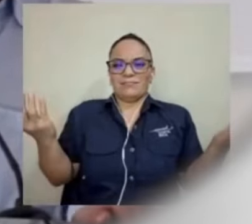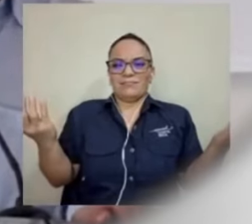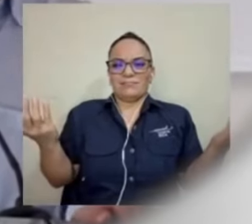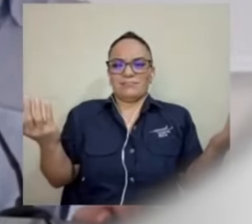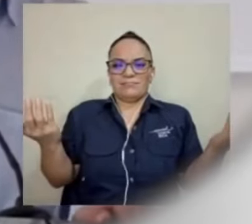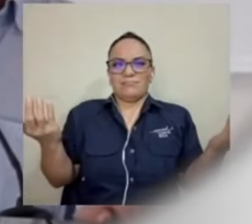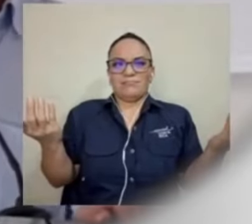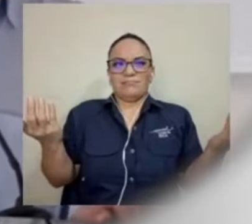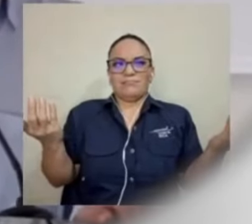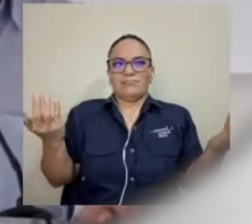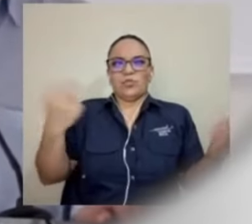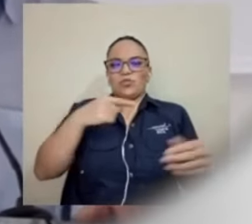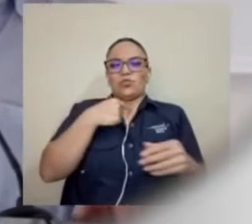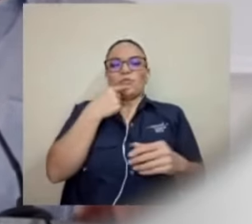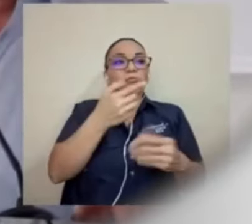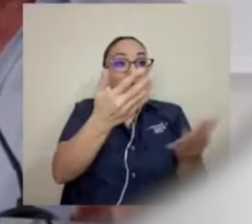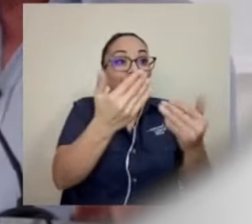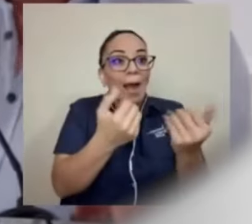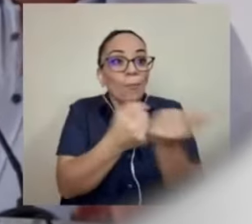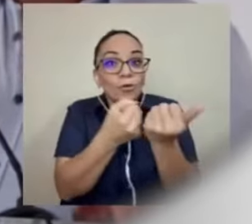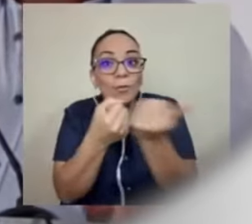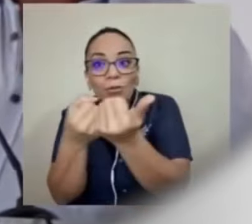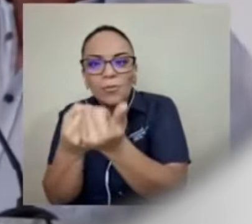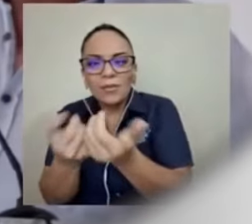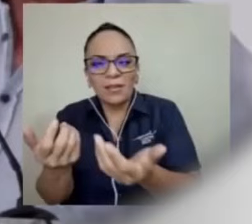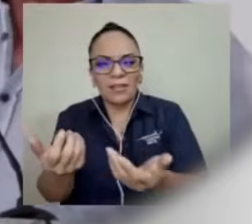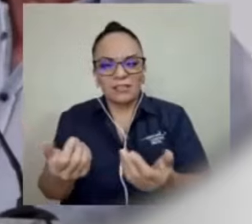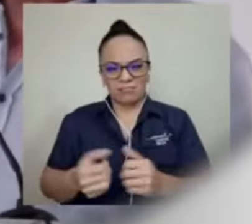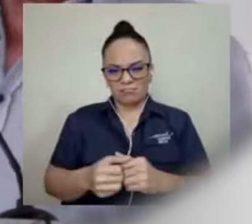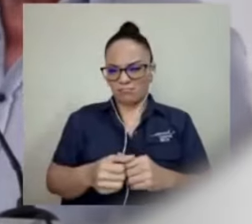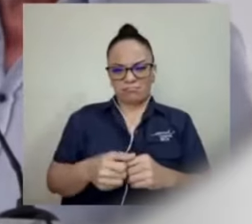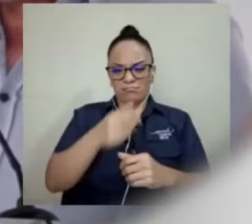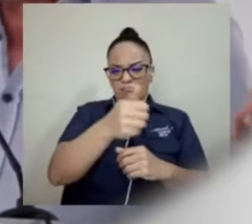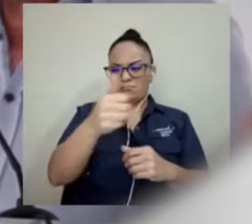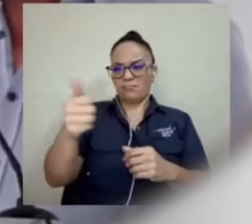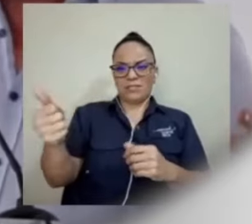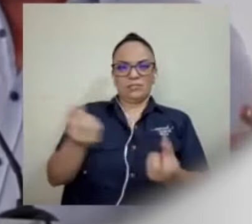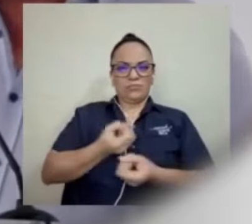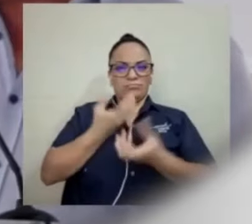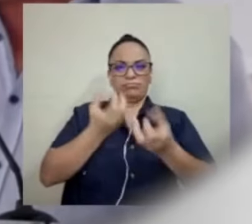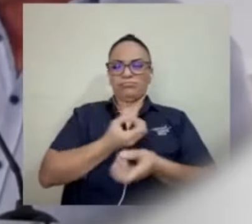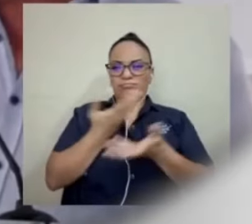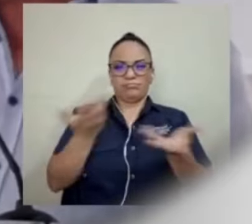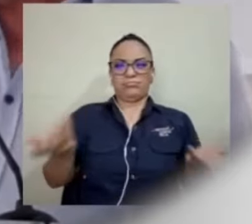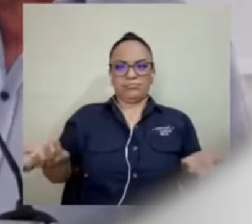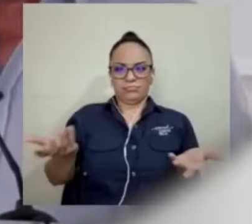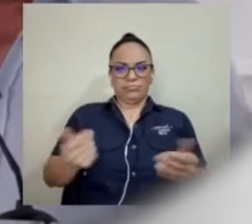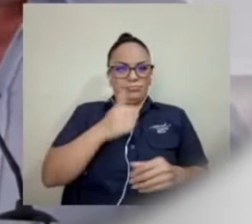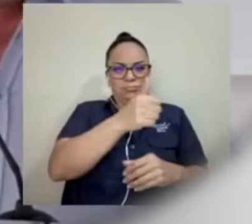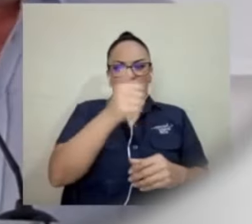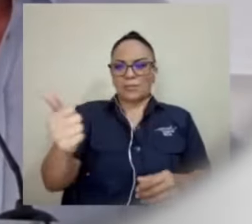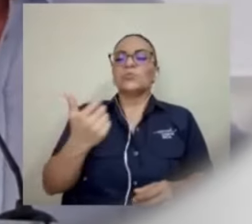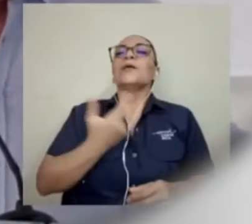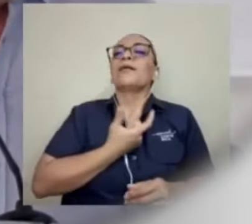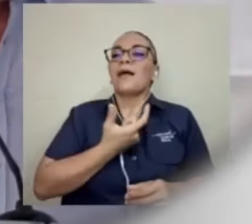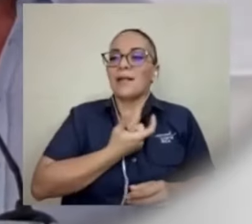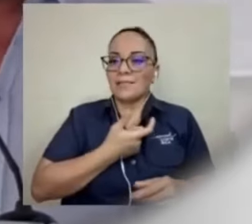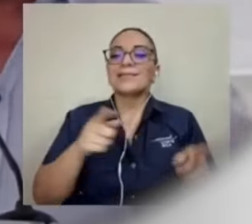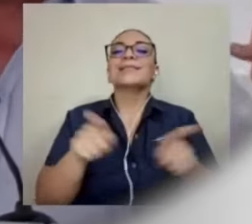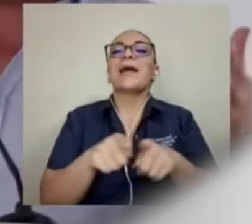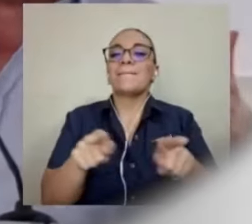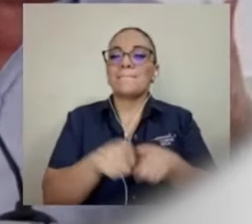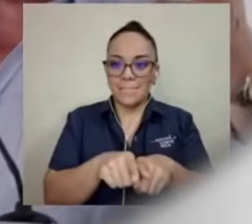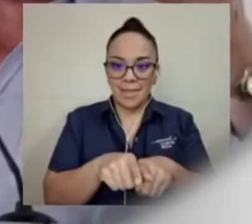decir, no les hemos dicho apóyenos, apóyenos. Ellos se han manifestado porque a ellos los alcaldes también les